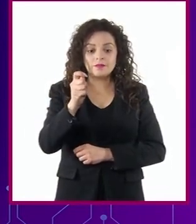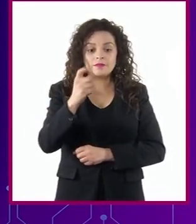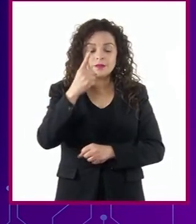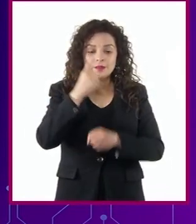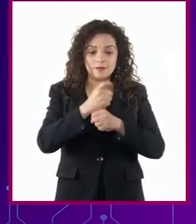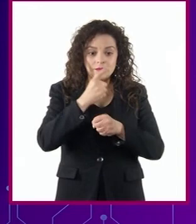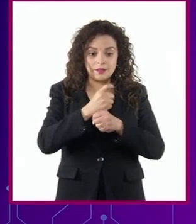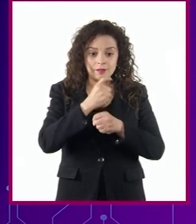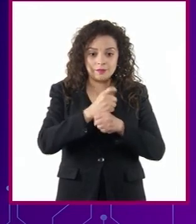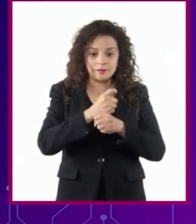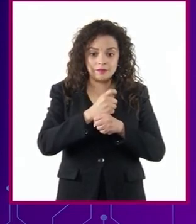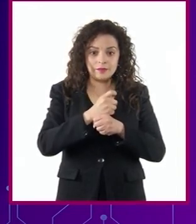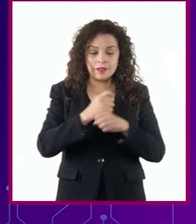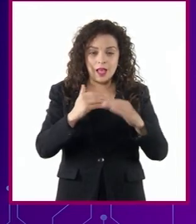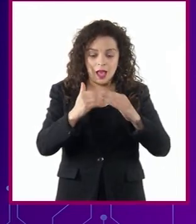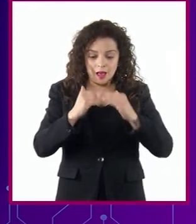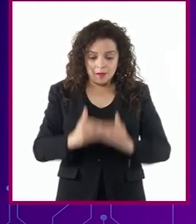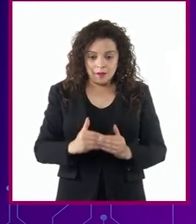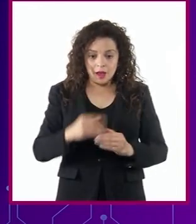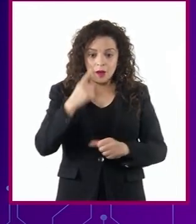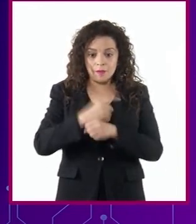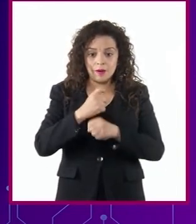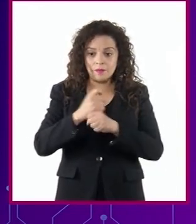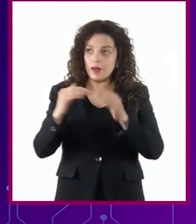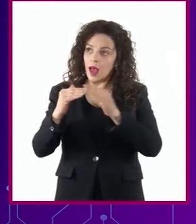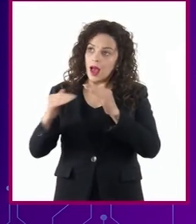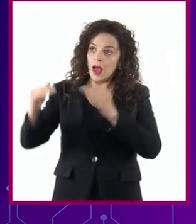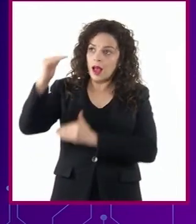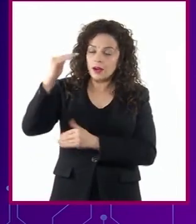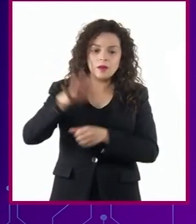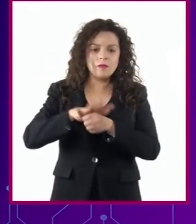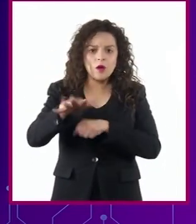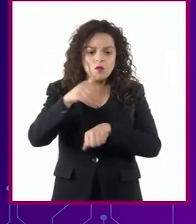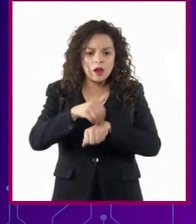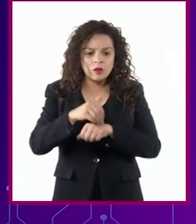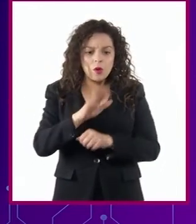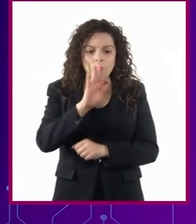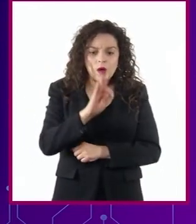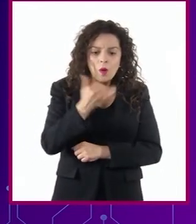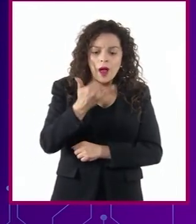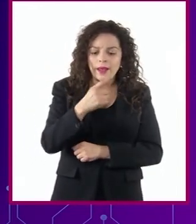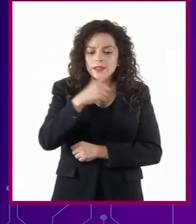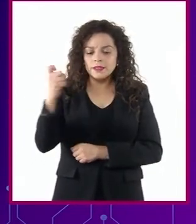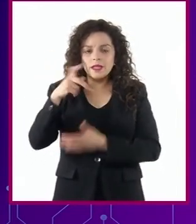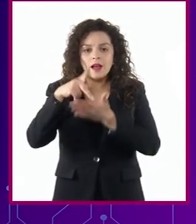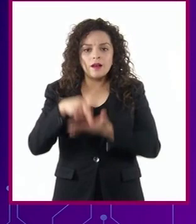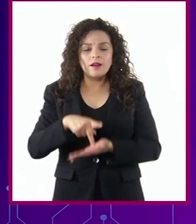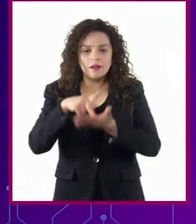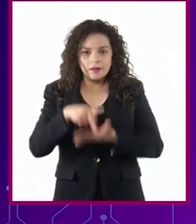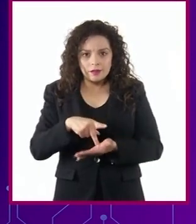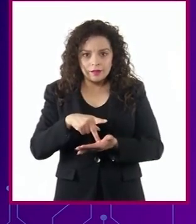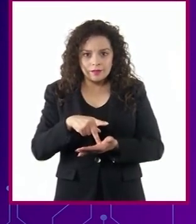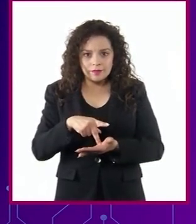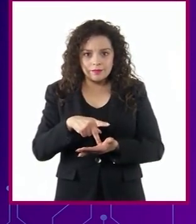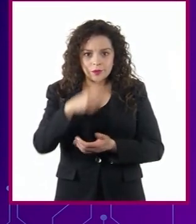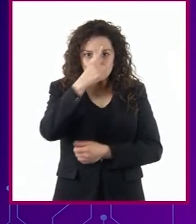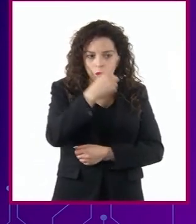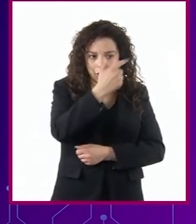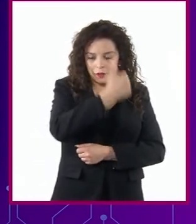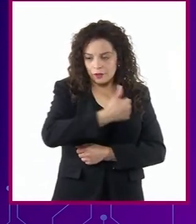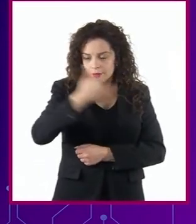intervalo y superior del último intervalo, que son 40 y 100 kilogramos respectivamente, como lo